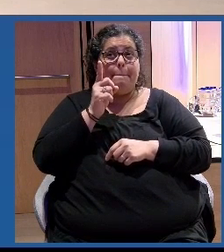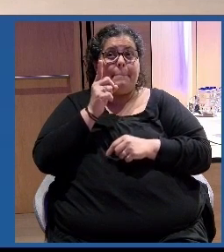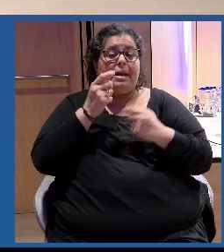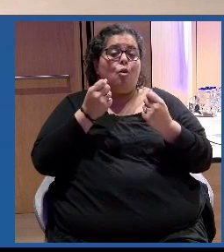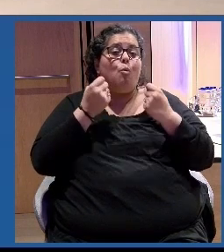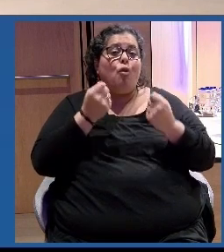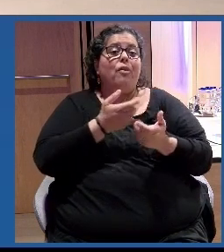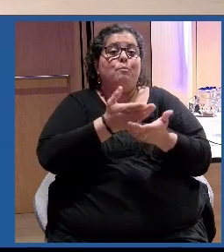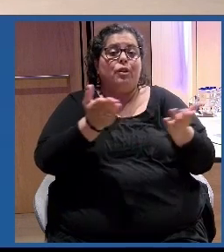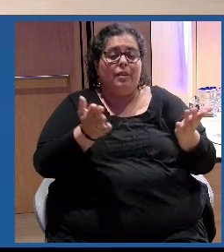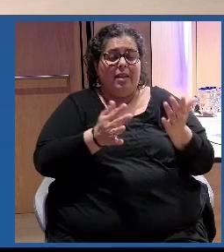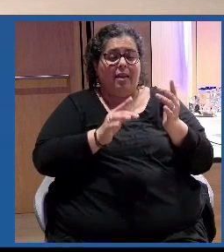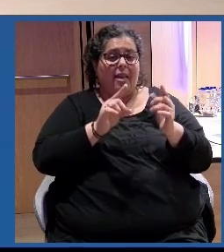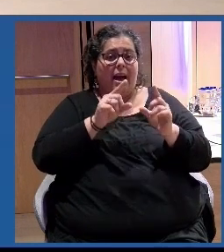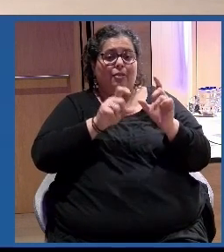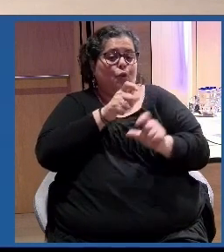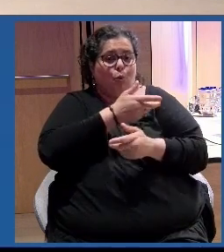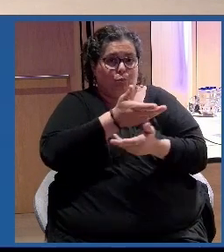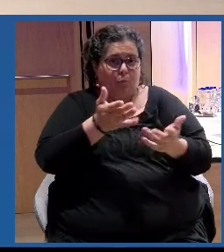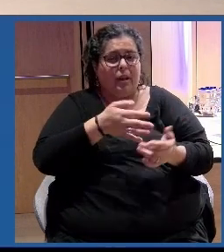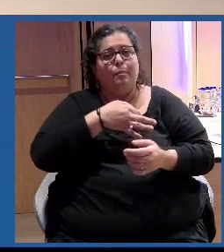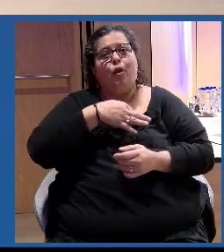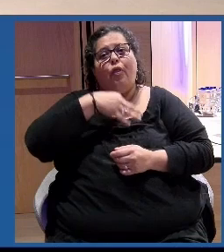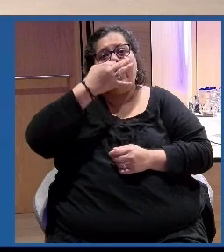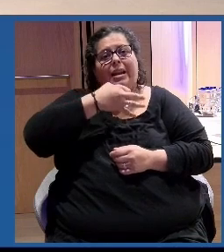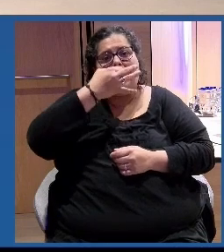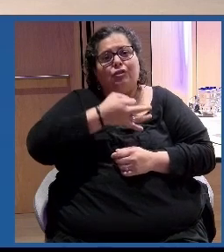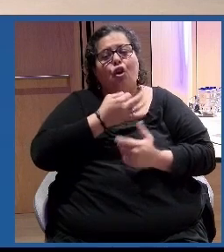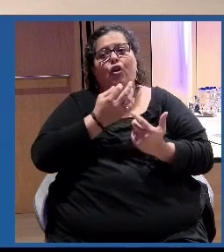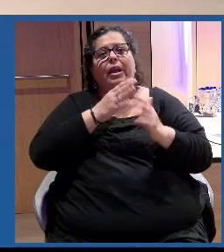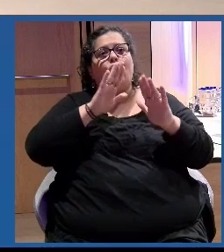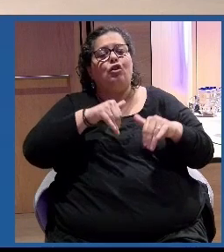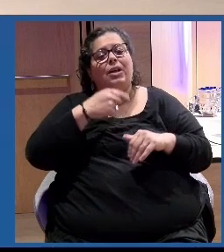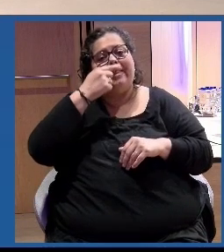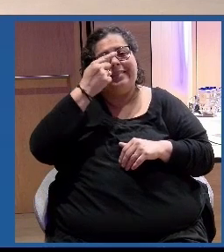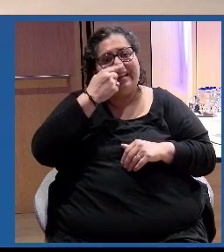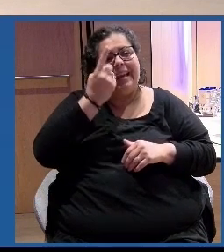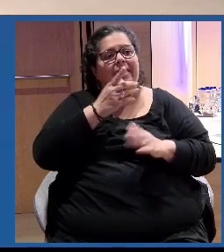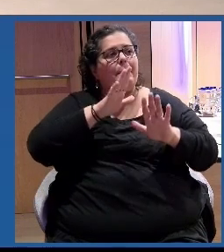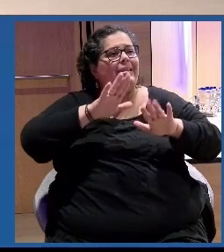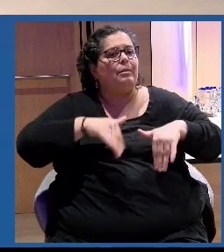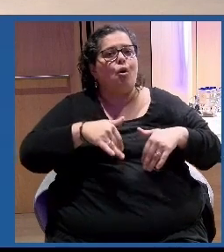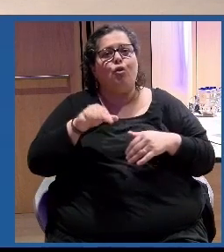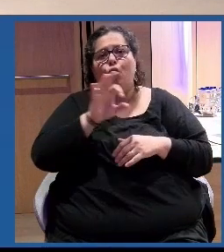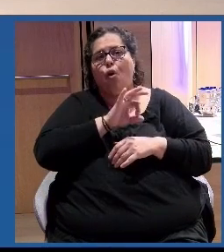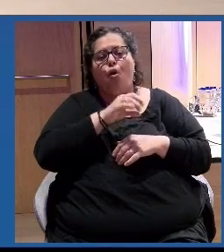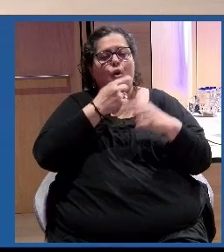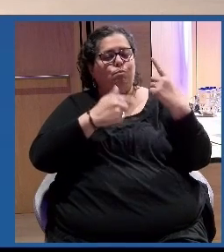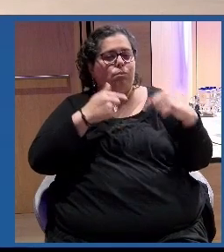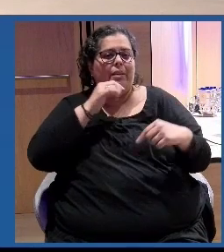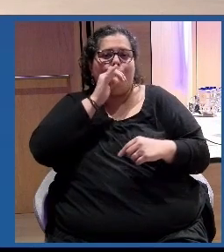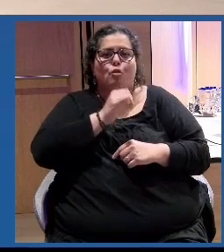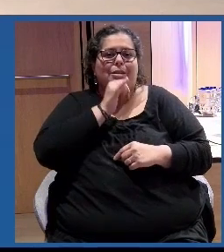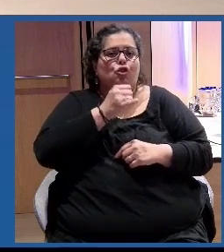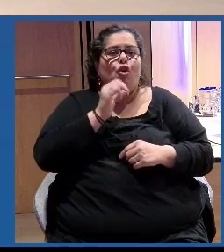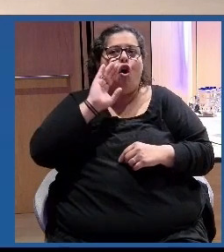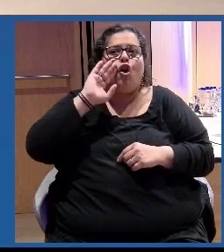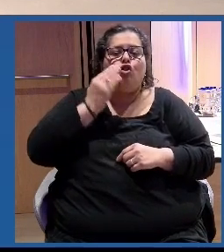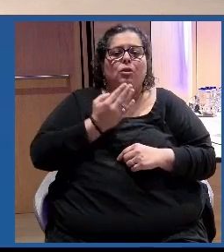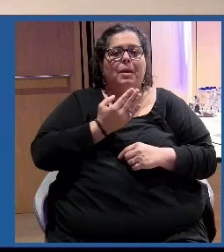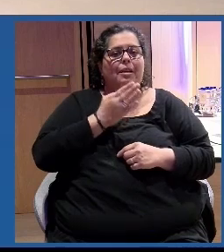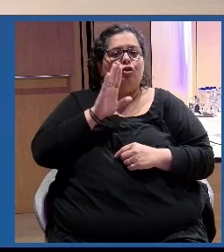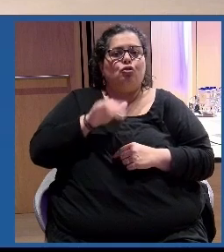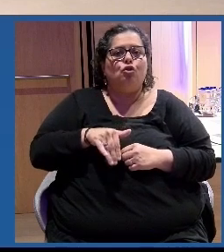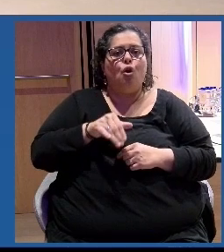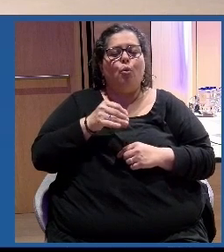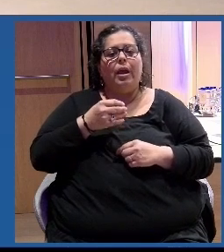disponibilizar al público declaraciones de intereses, patrimonio o cualquier otra información que nos permita a nosotros tener conocimiento sobre